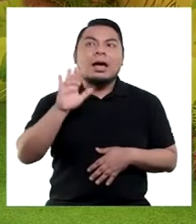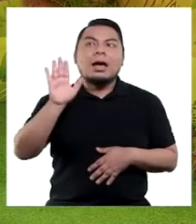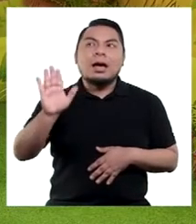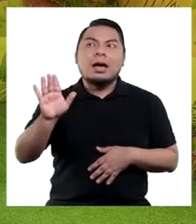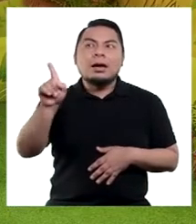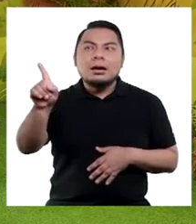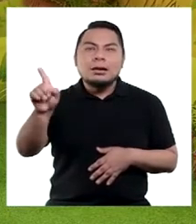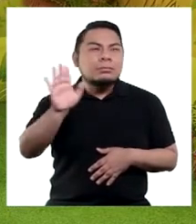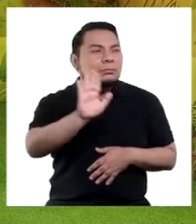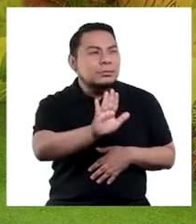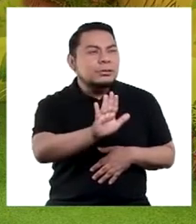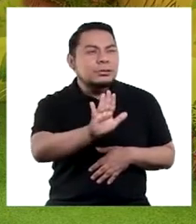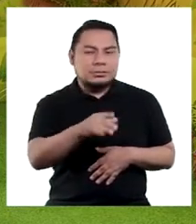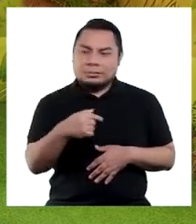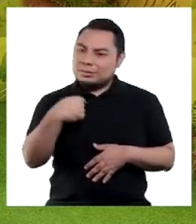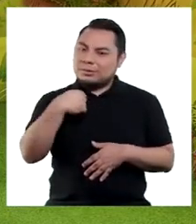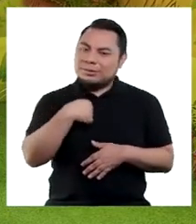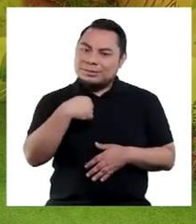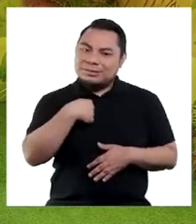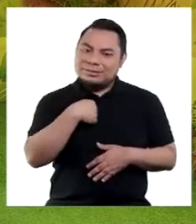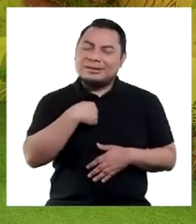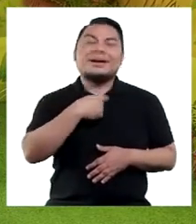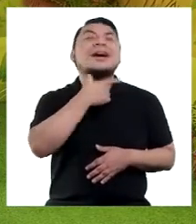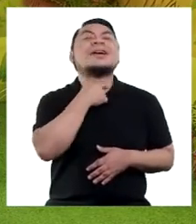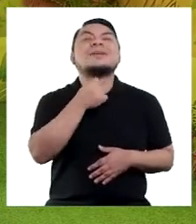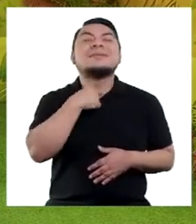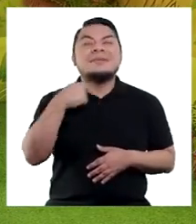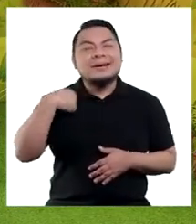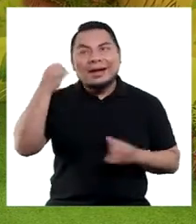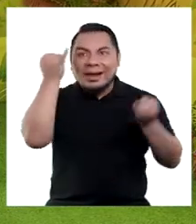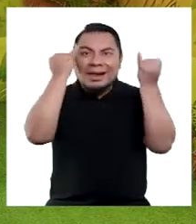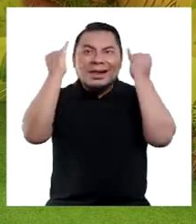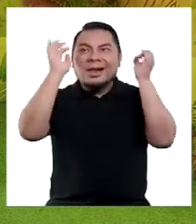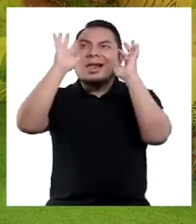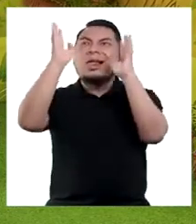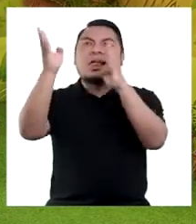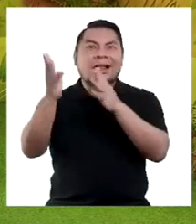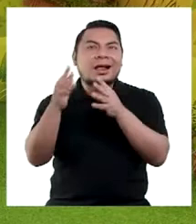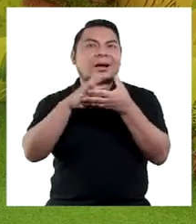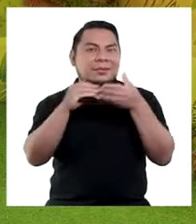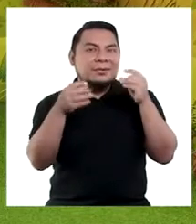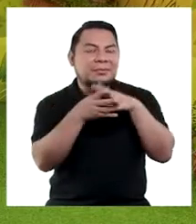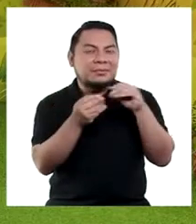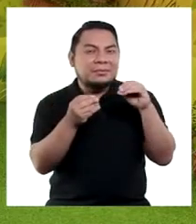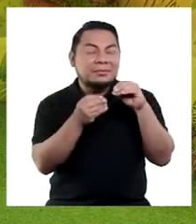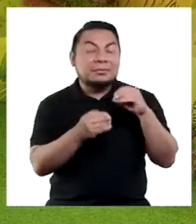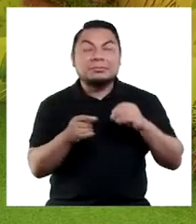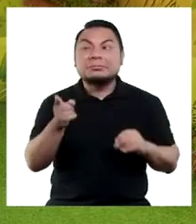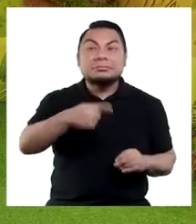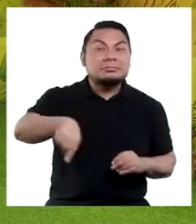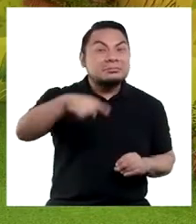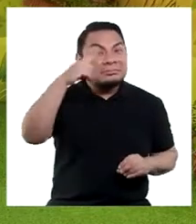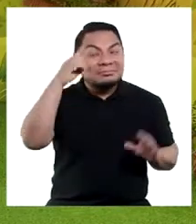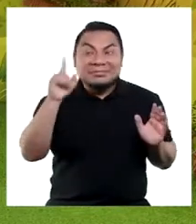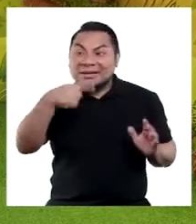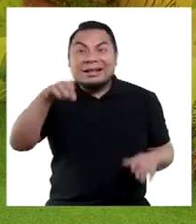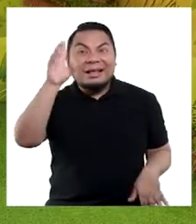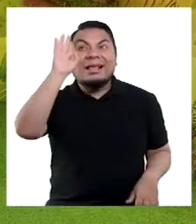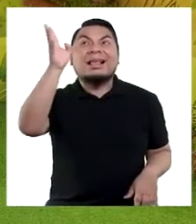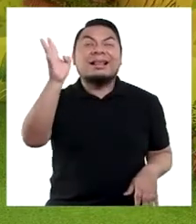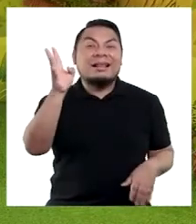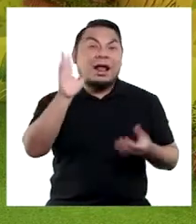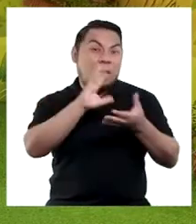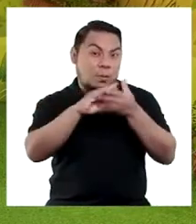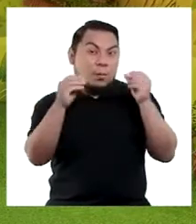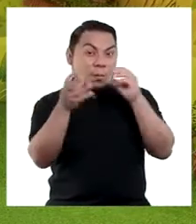momento a mí me encanta crear cuentos que les parece entonces si creamos